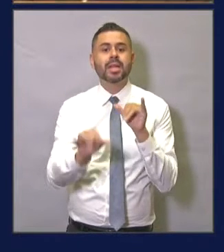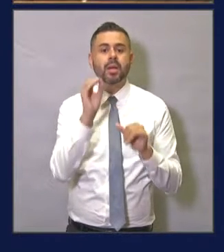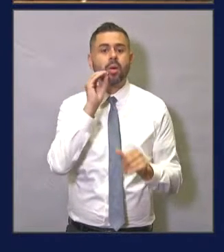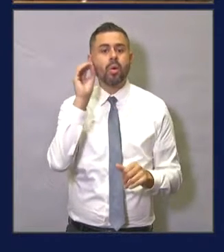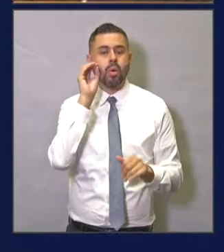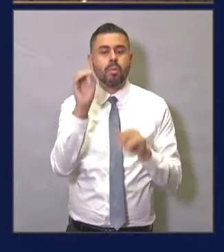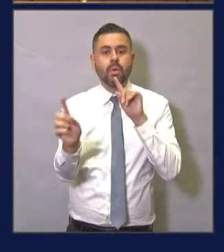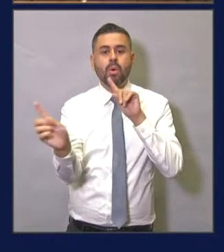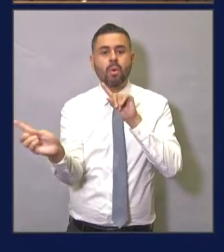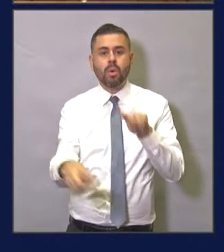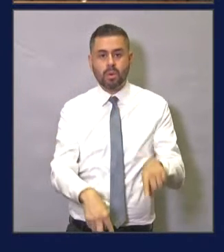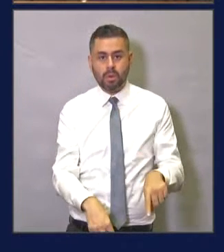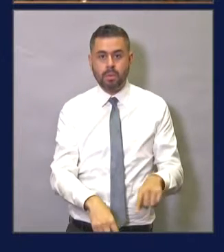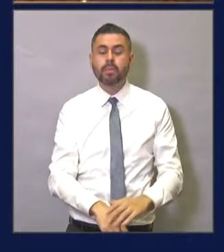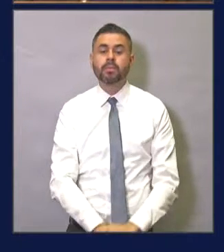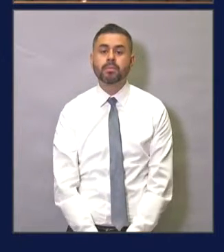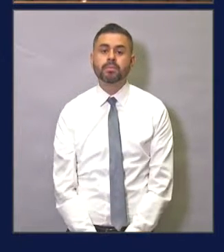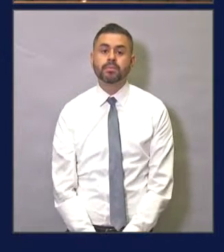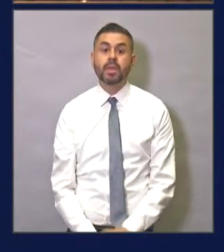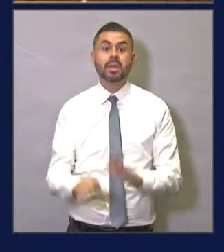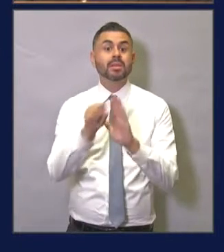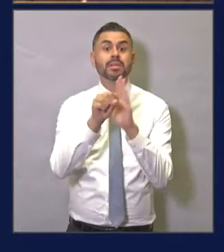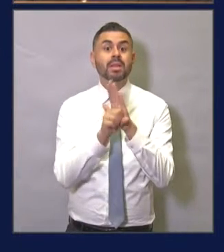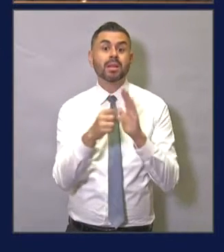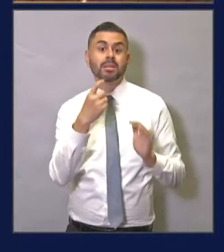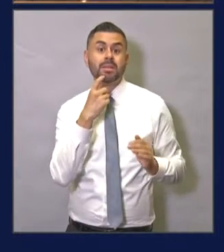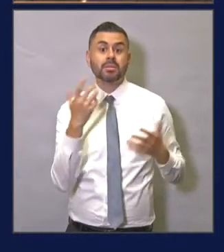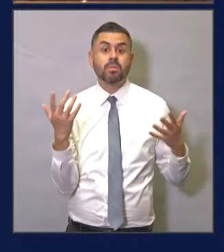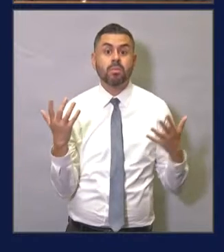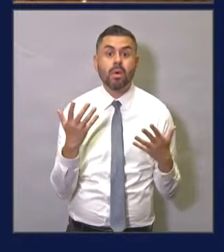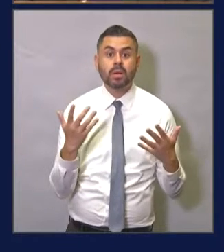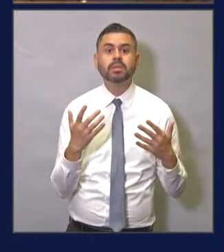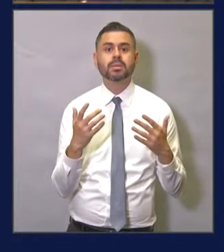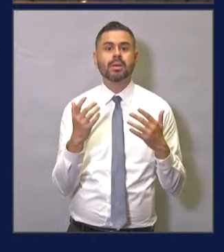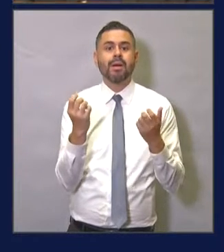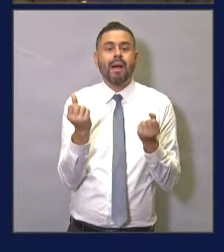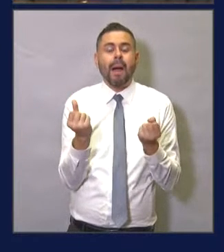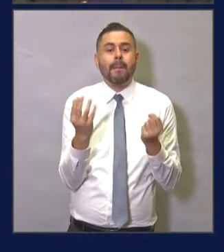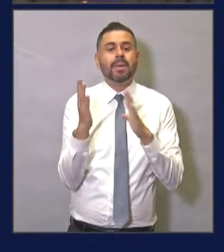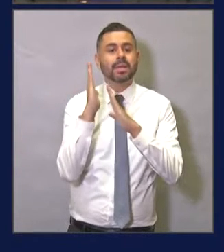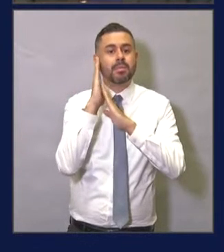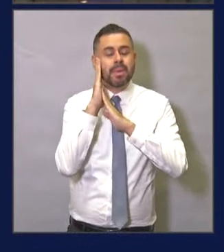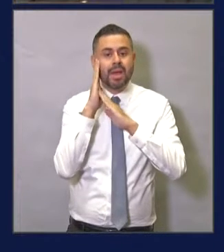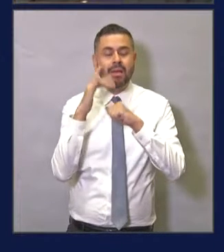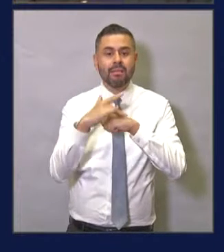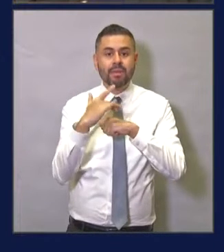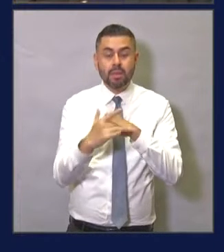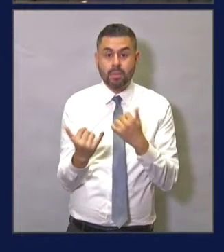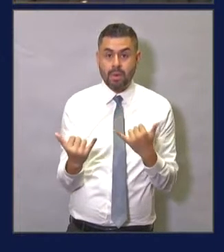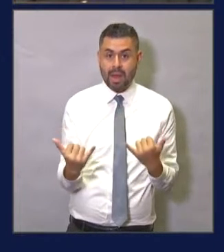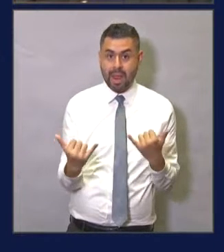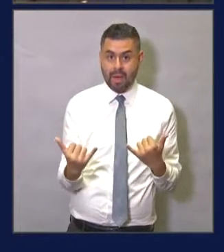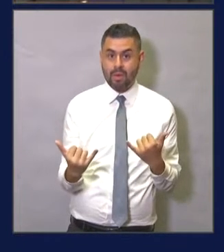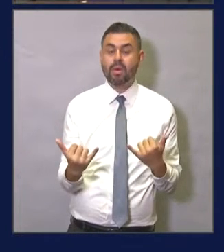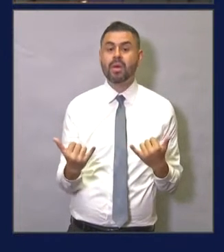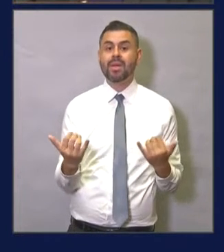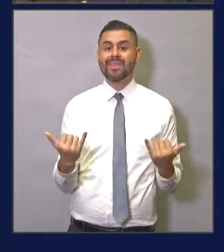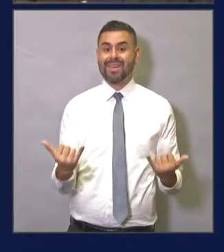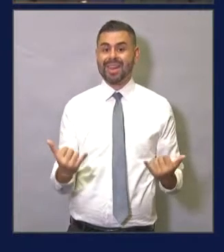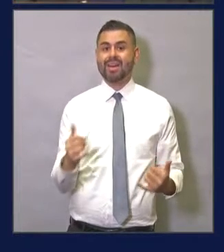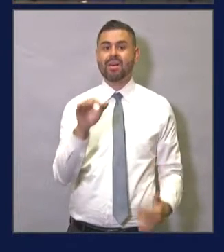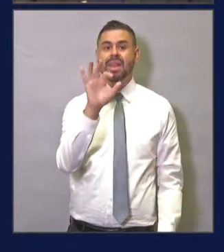casa y el estado informa que nuestra capacidad actual de camas en las unidades de cuidados intensivos es actualmente